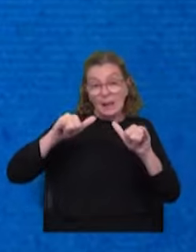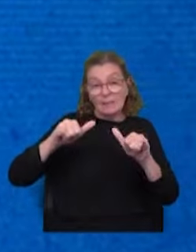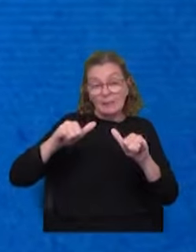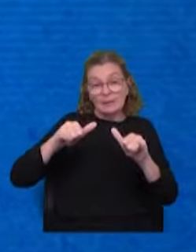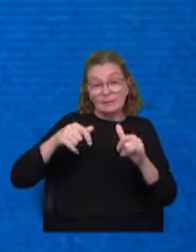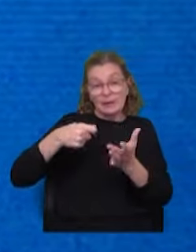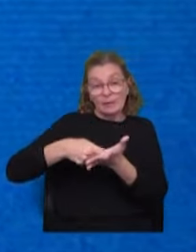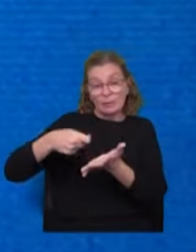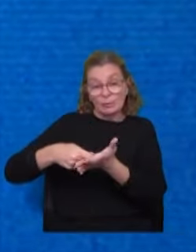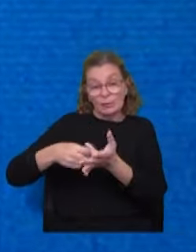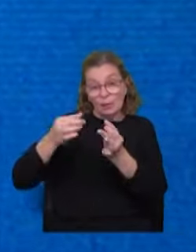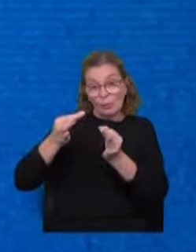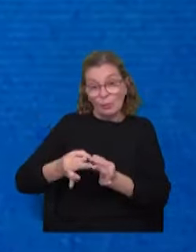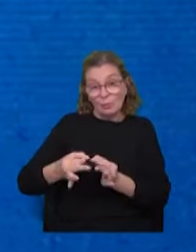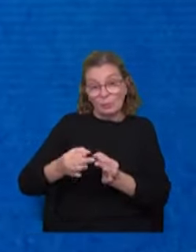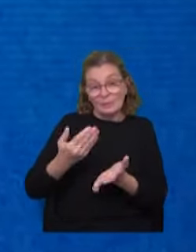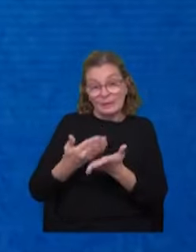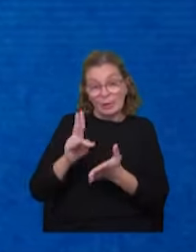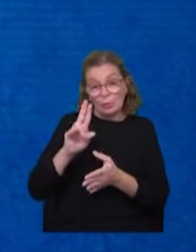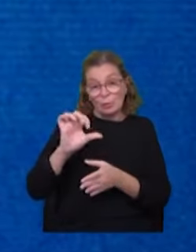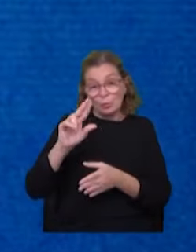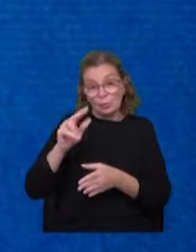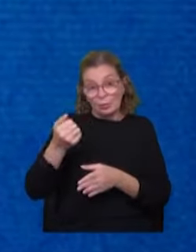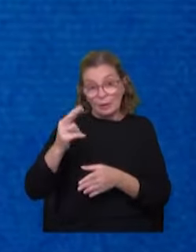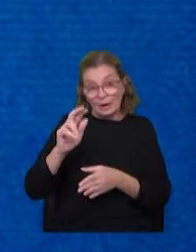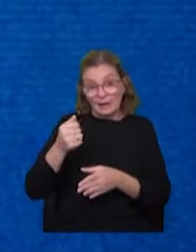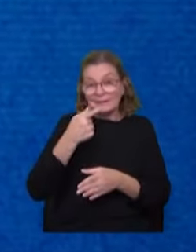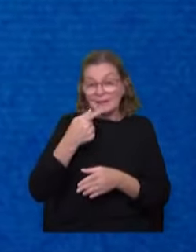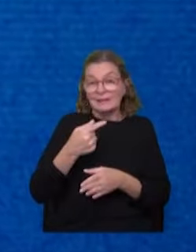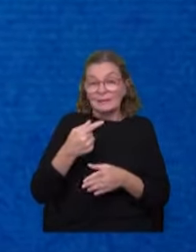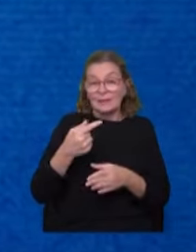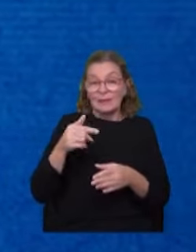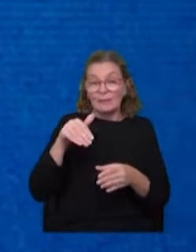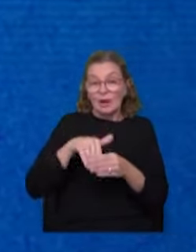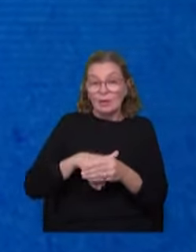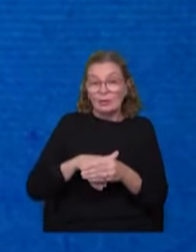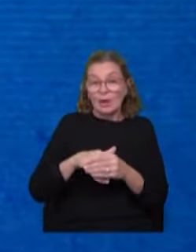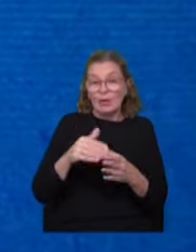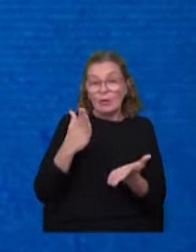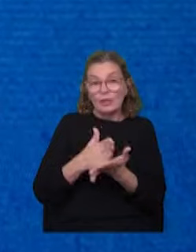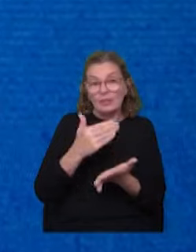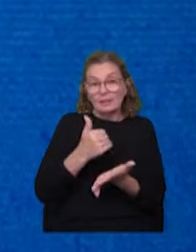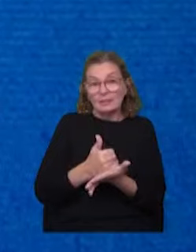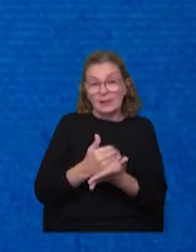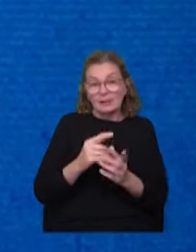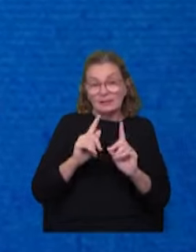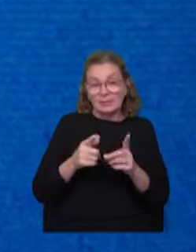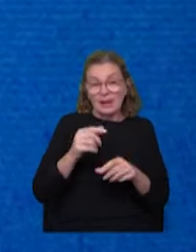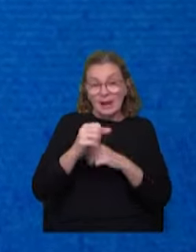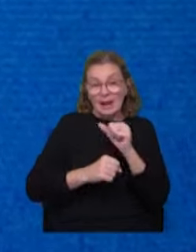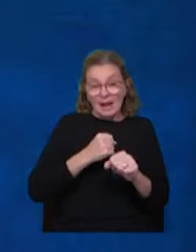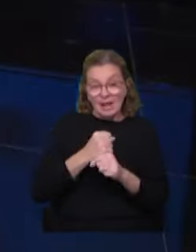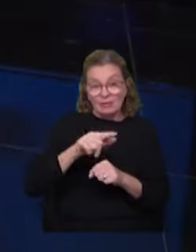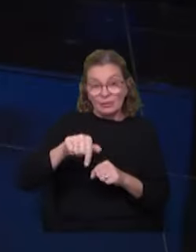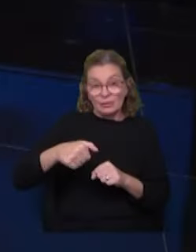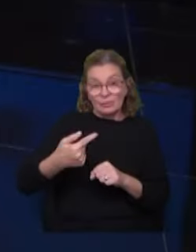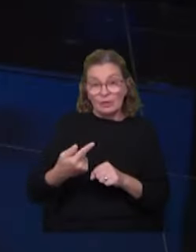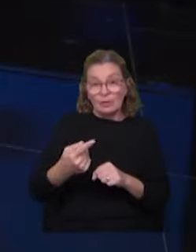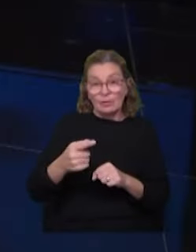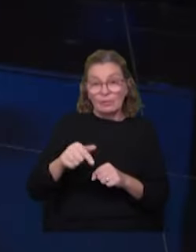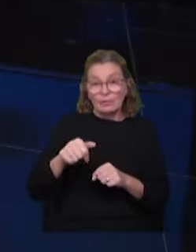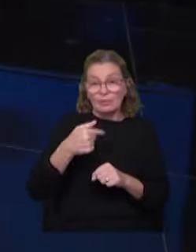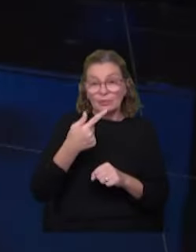deuda justa para eliminar la usura para tratar de hacerlo o bien en el balotaje otra